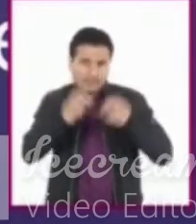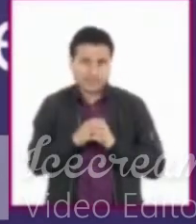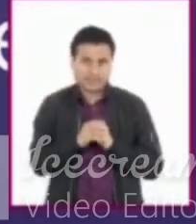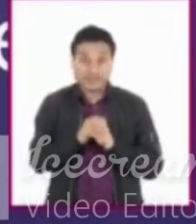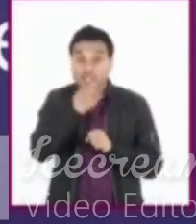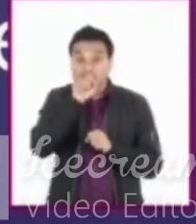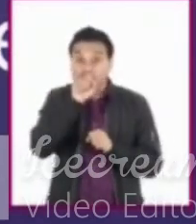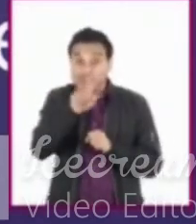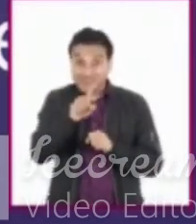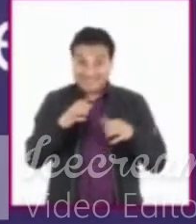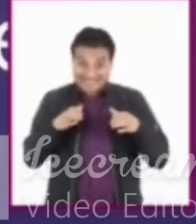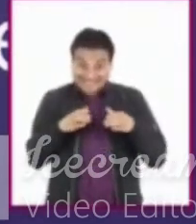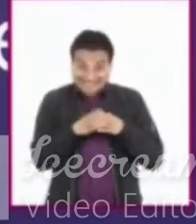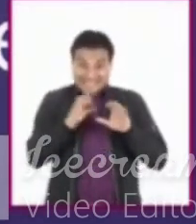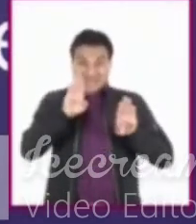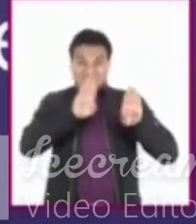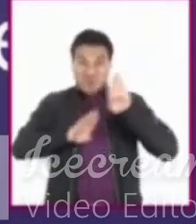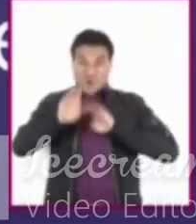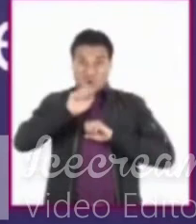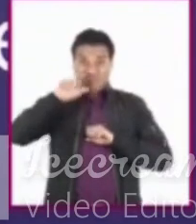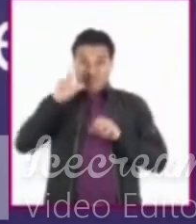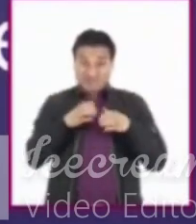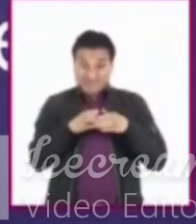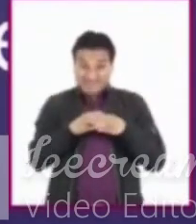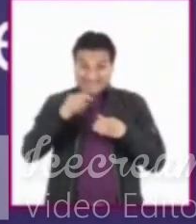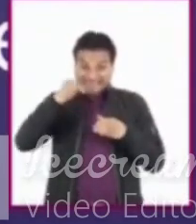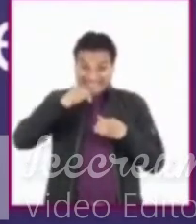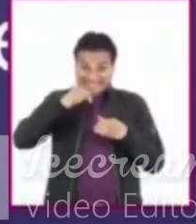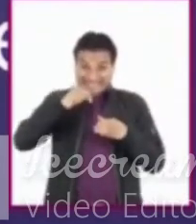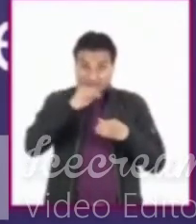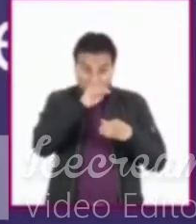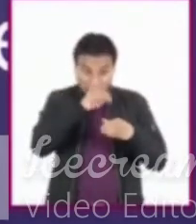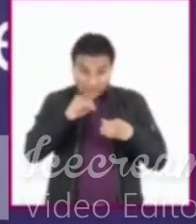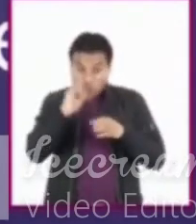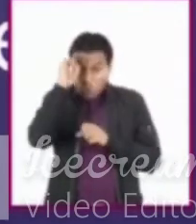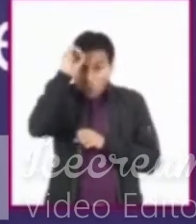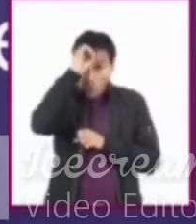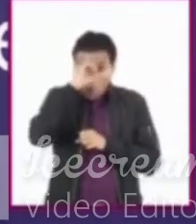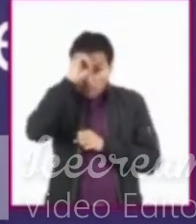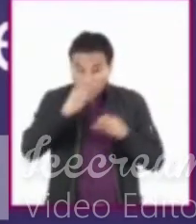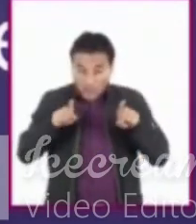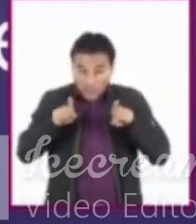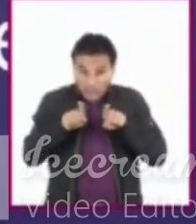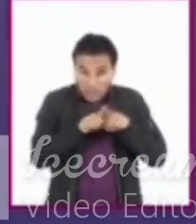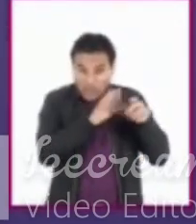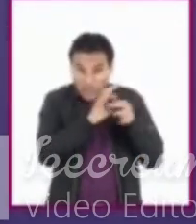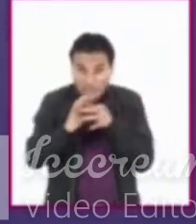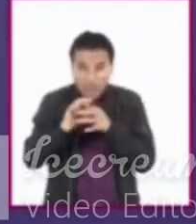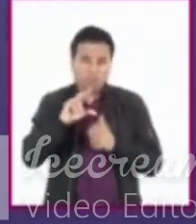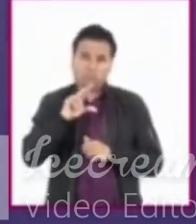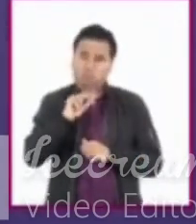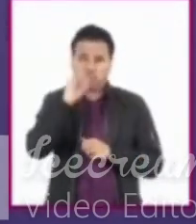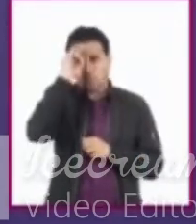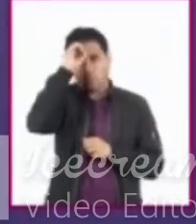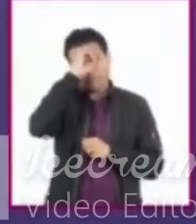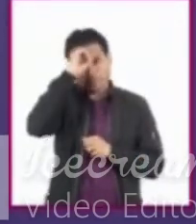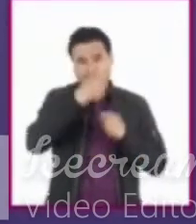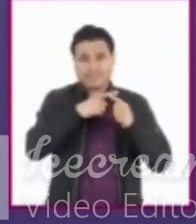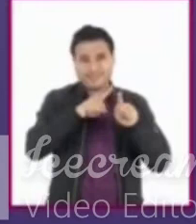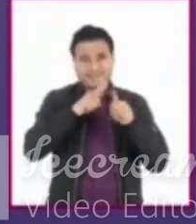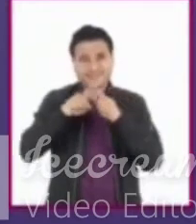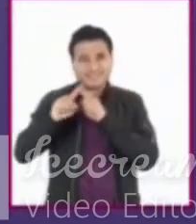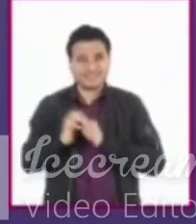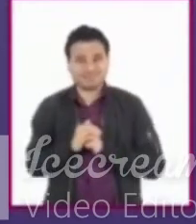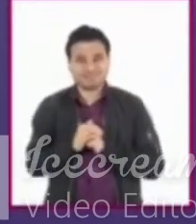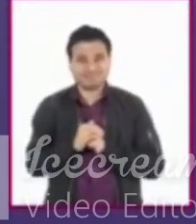disciplina, como lo es la biología, puede haber diferentes opiniones sobre un mismo tema. En